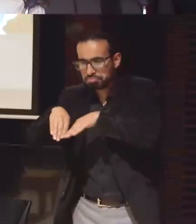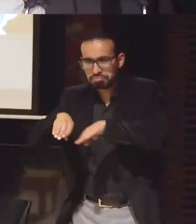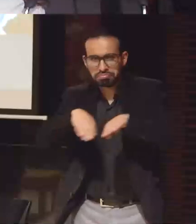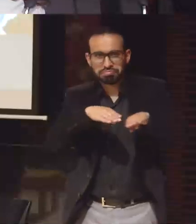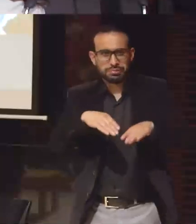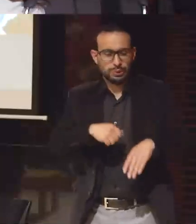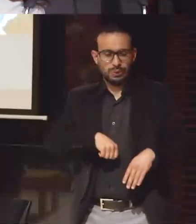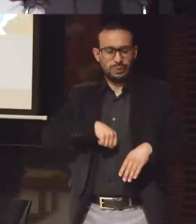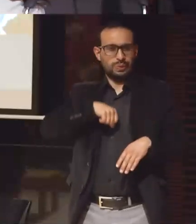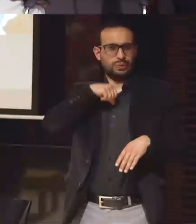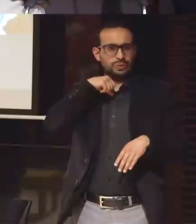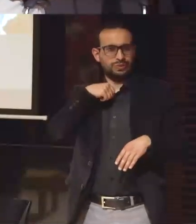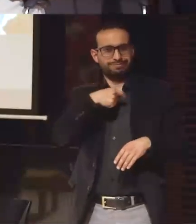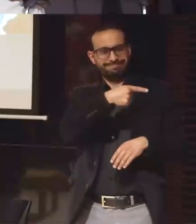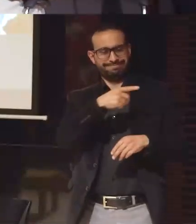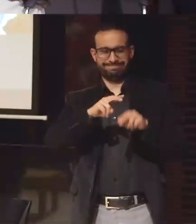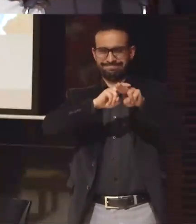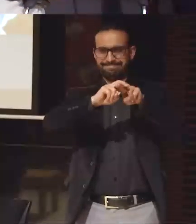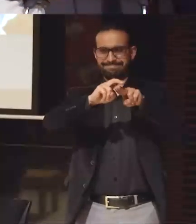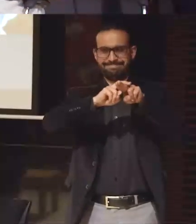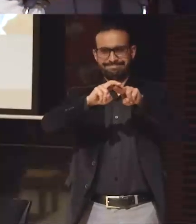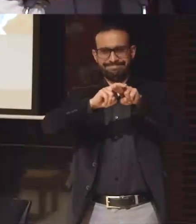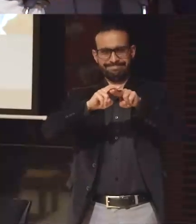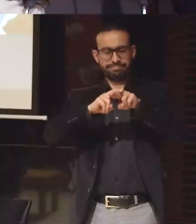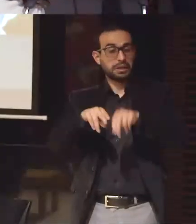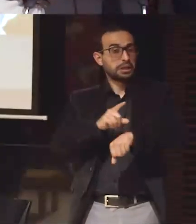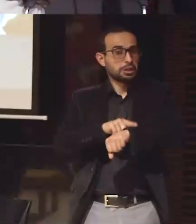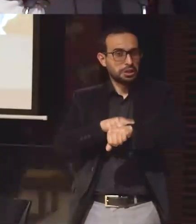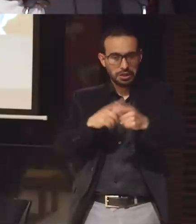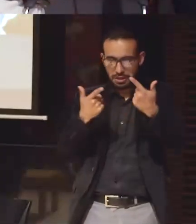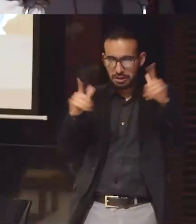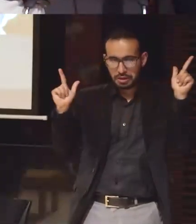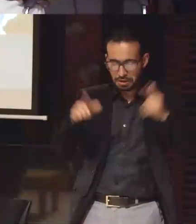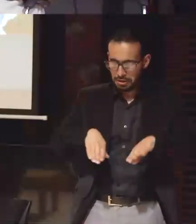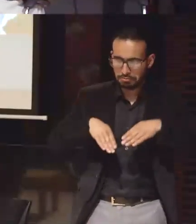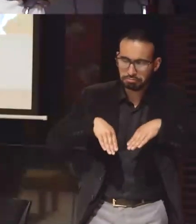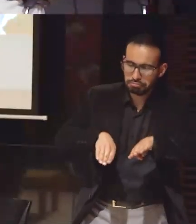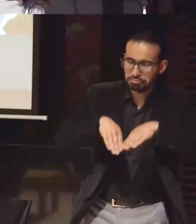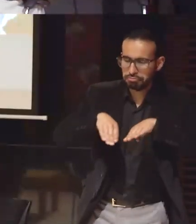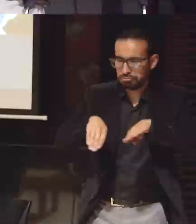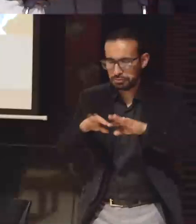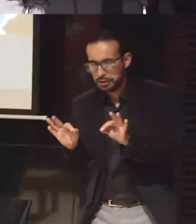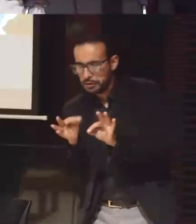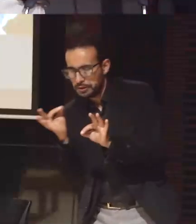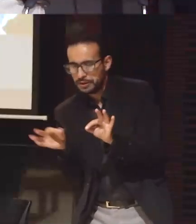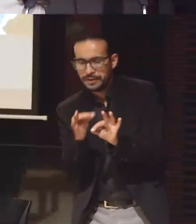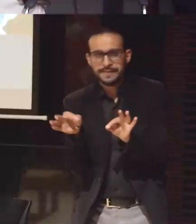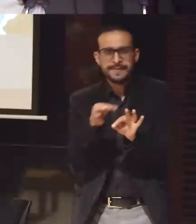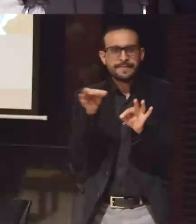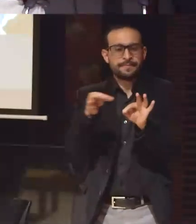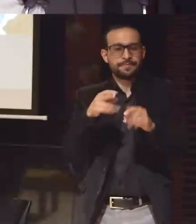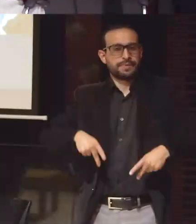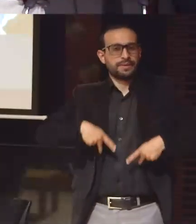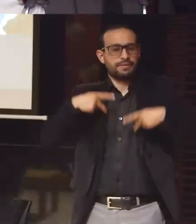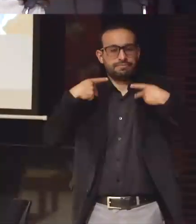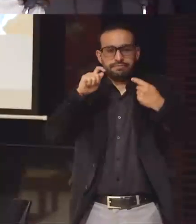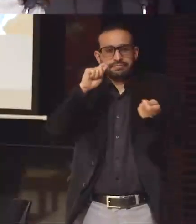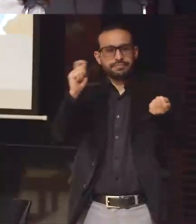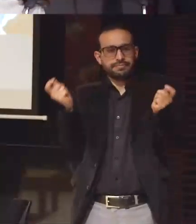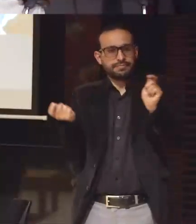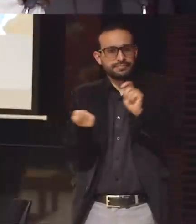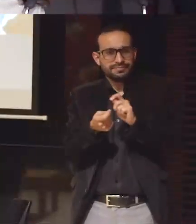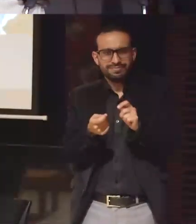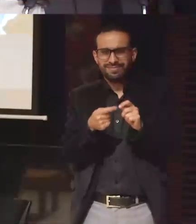de pertenecer al metro. Ocupan su tiempo libre, cambian su dinámica de vida, reciben materiales